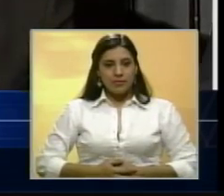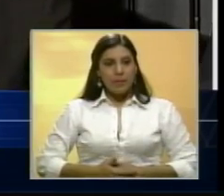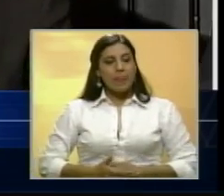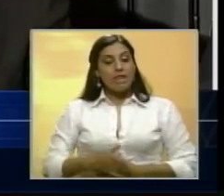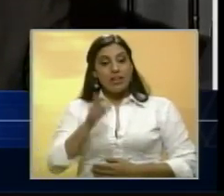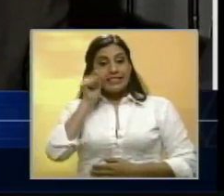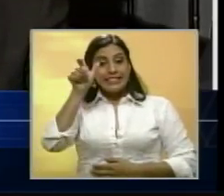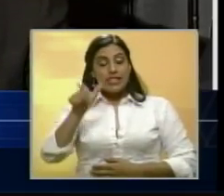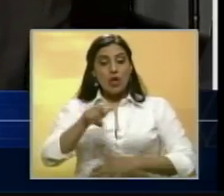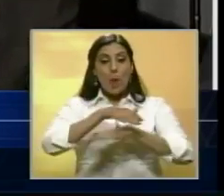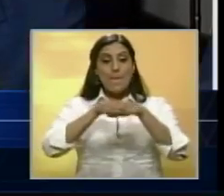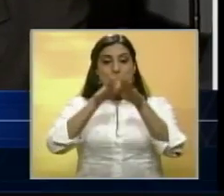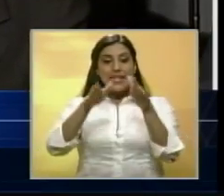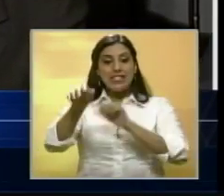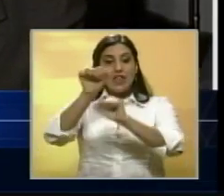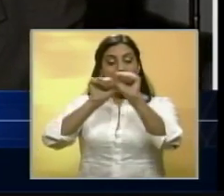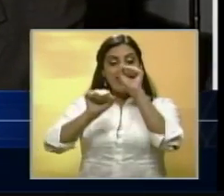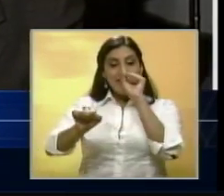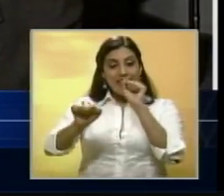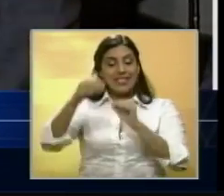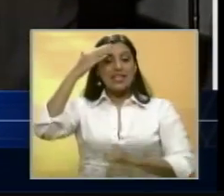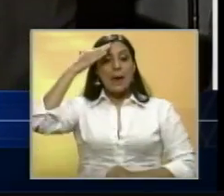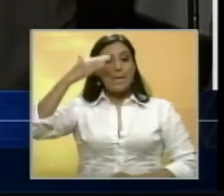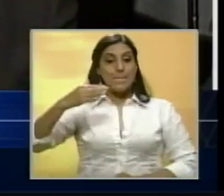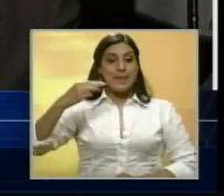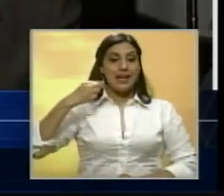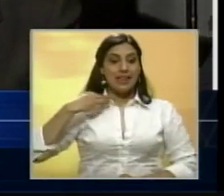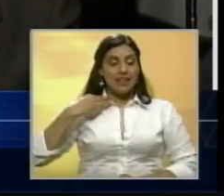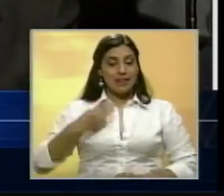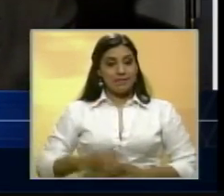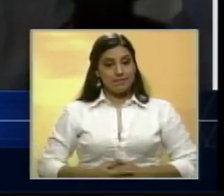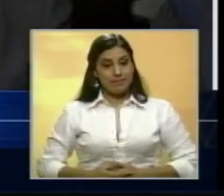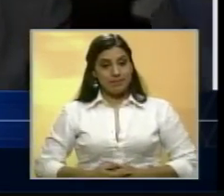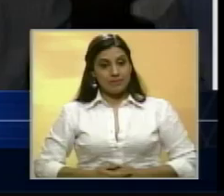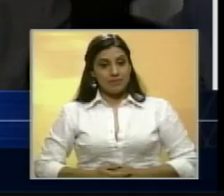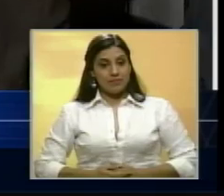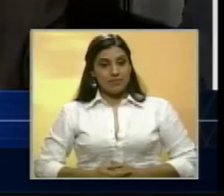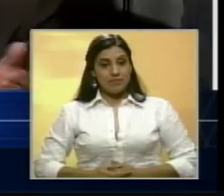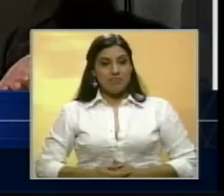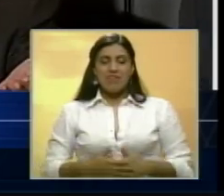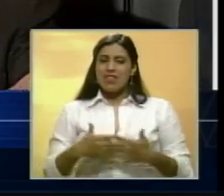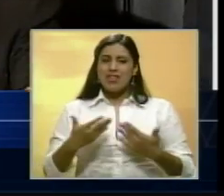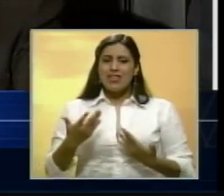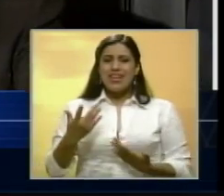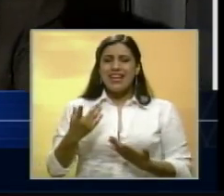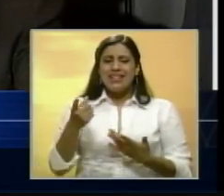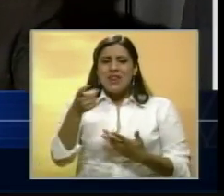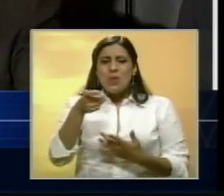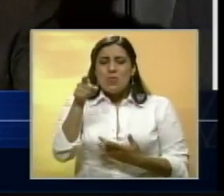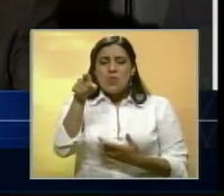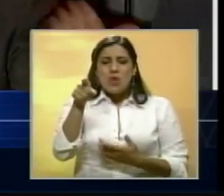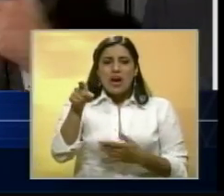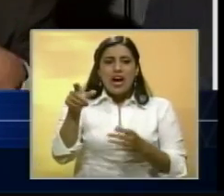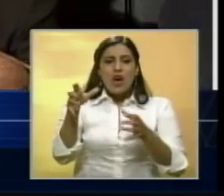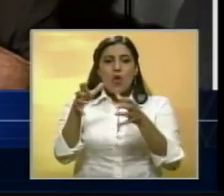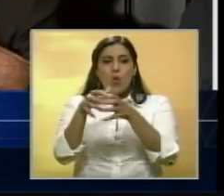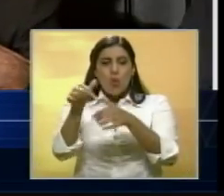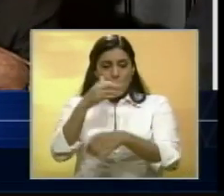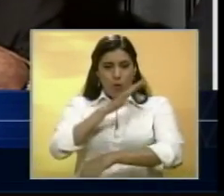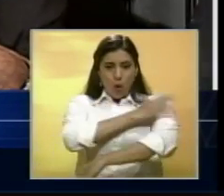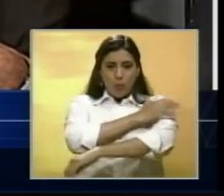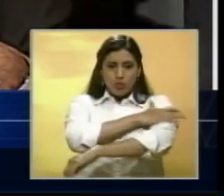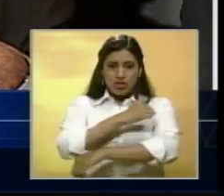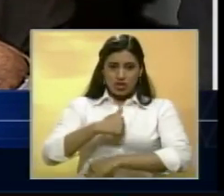al señor ministro de la Defensa, al general Vladimir Padrino López, que no busque del lado de la